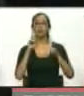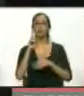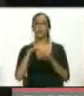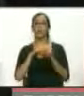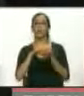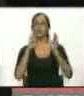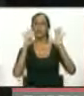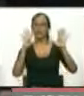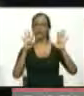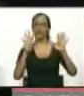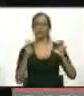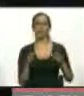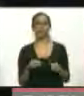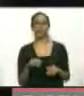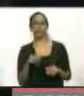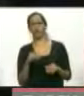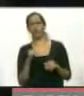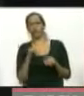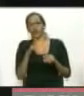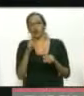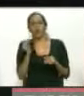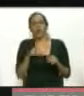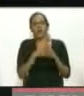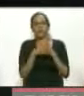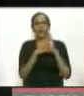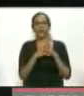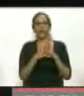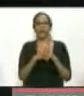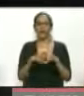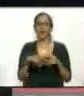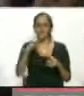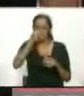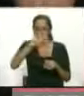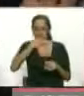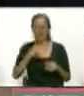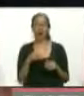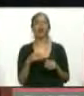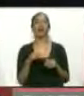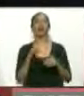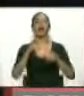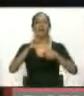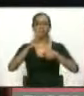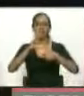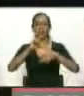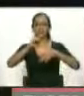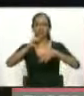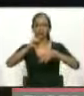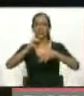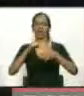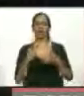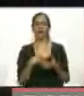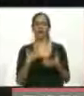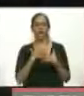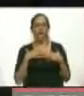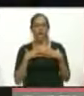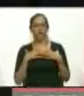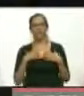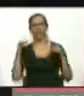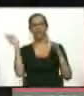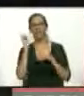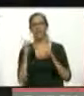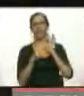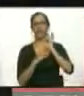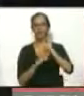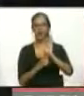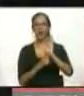verdad que se anuncia se hace está unido le da un resfriado sobre américa le da una pulmonía pues aquí en venezuela se demostró